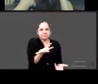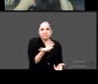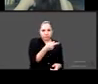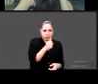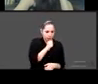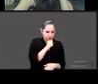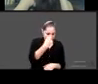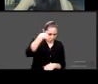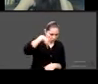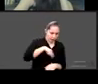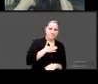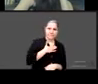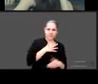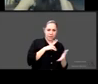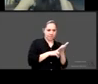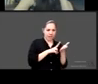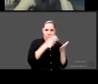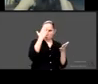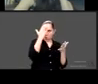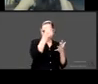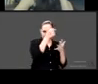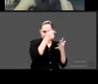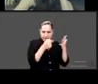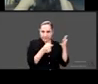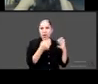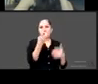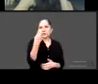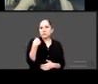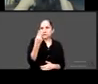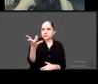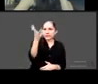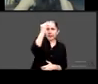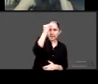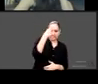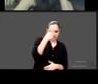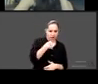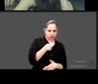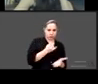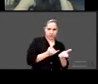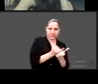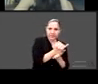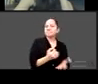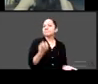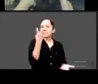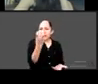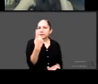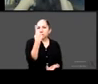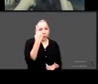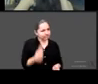escala para poder tomar decisiones. ¿Qué necesita? Esta es, la llave maestra que yo le dejaría al